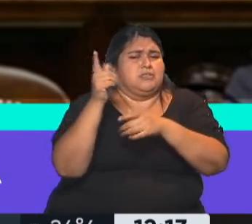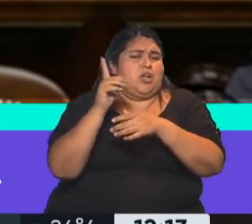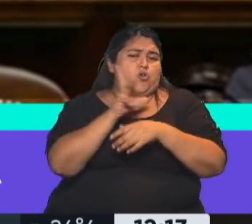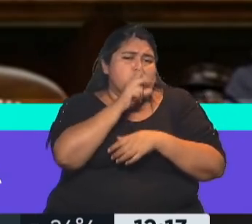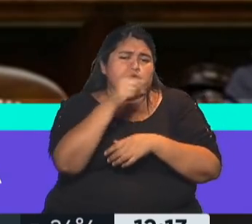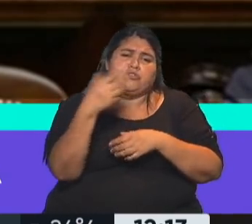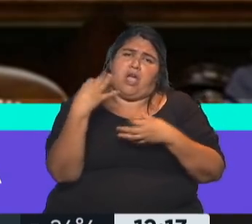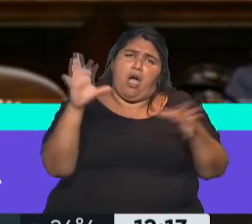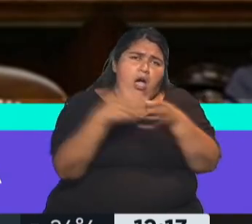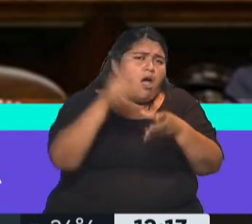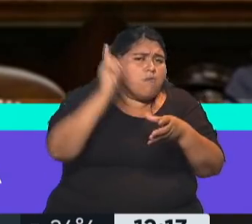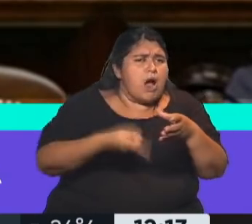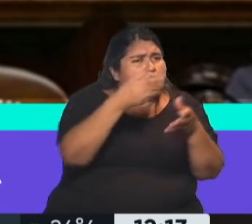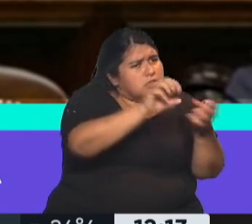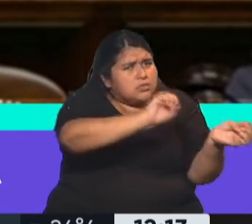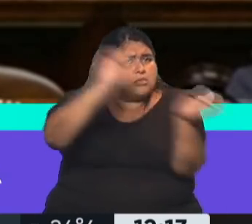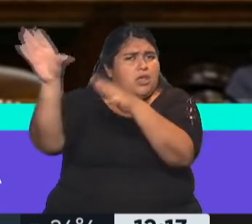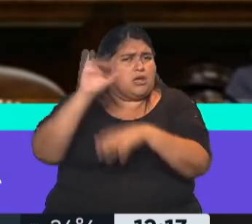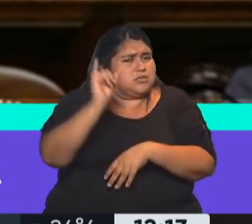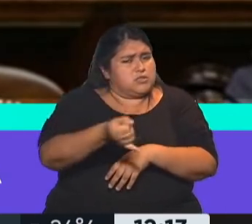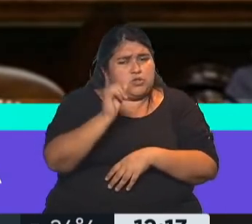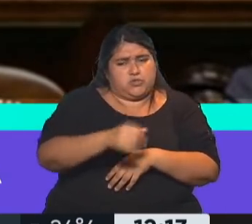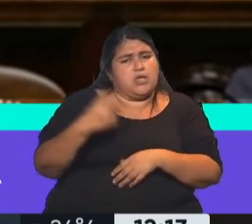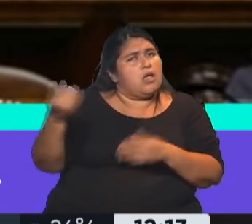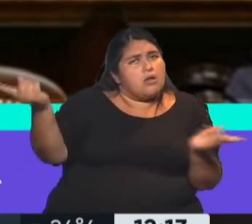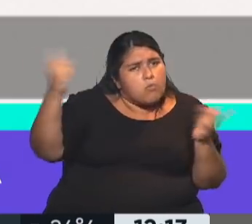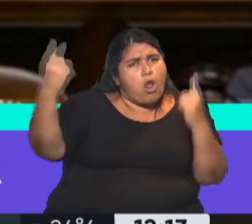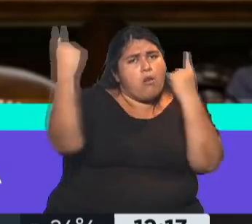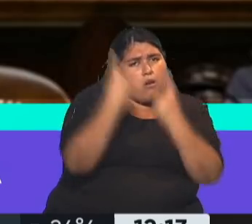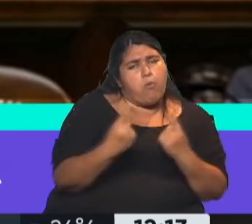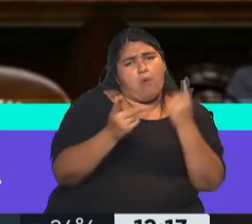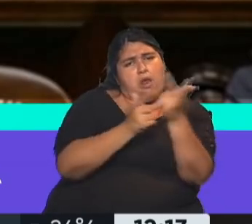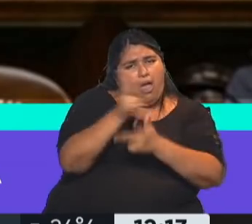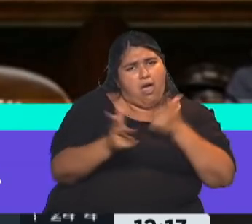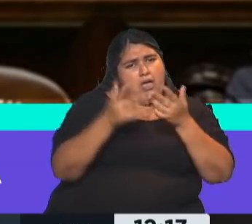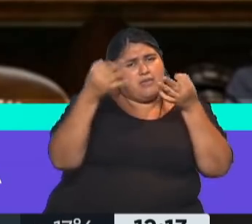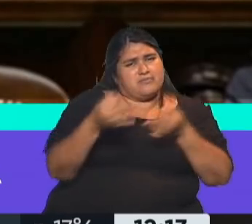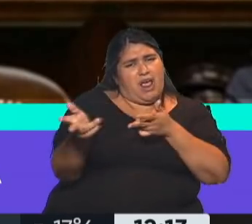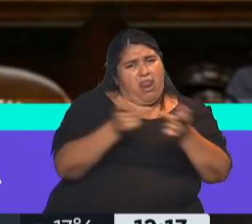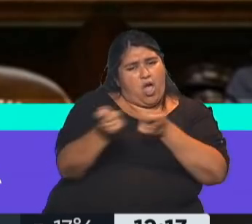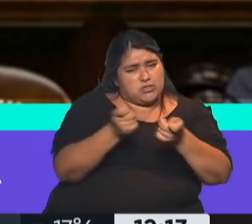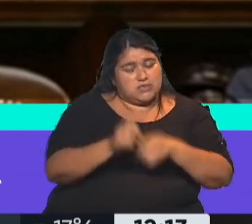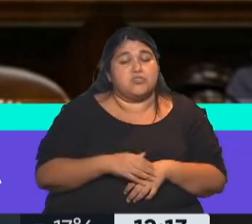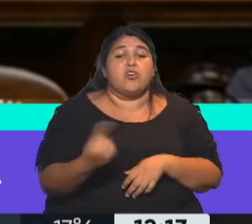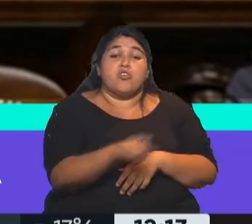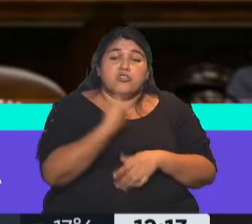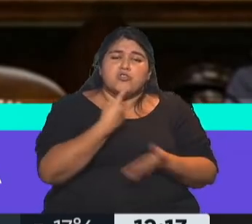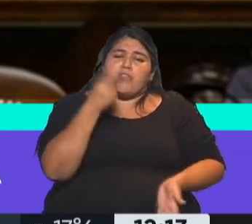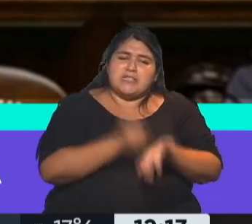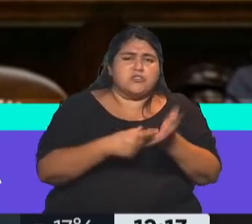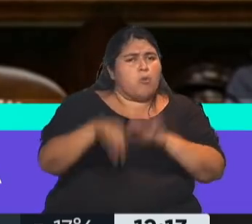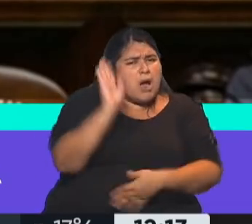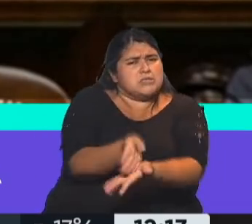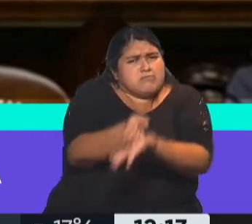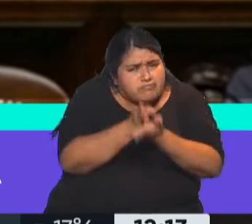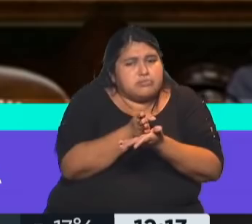ritiri le truppe e ritorni al tavolo dei negoziati. Siamo pronti a misure ancora più